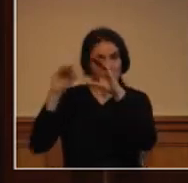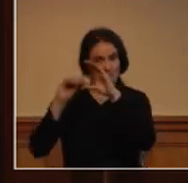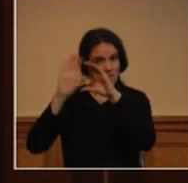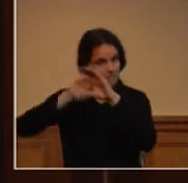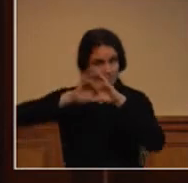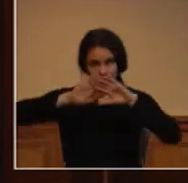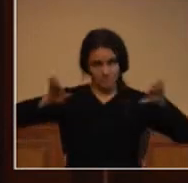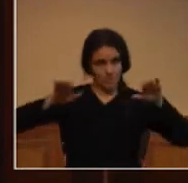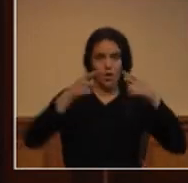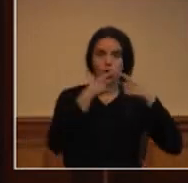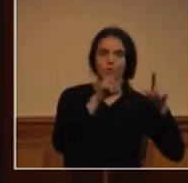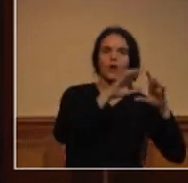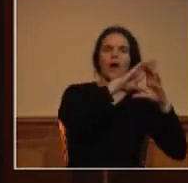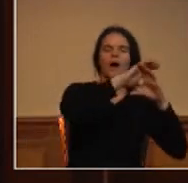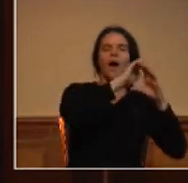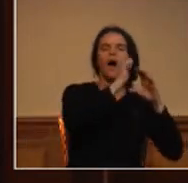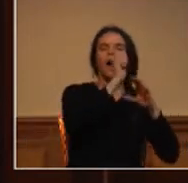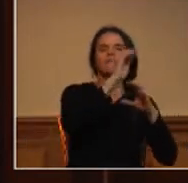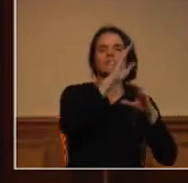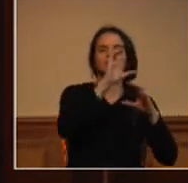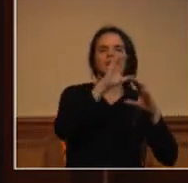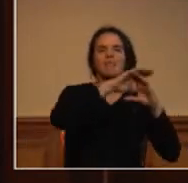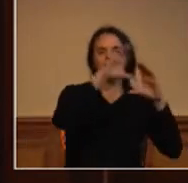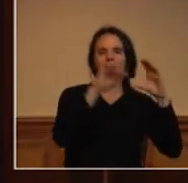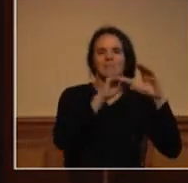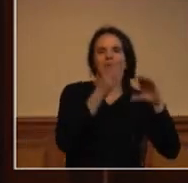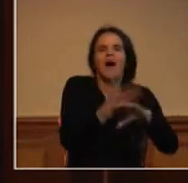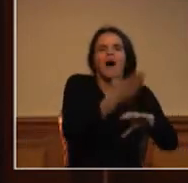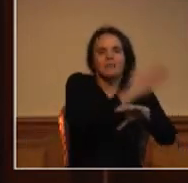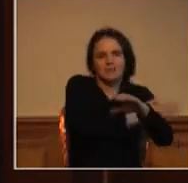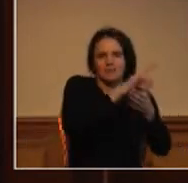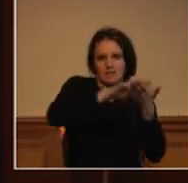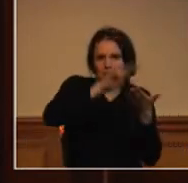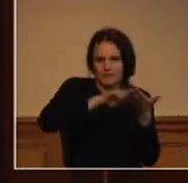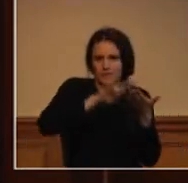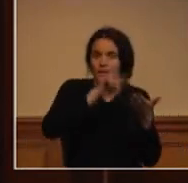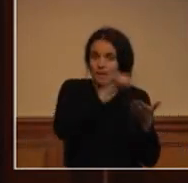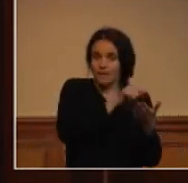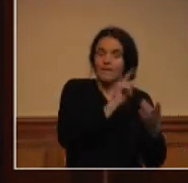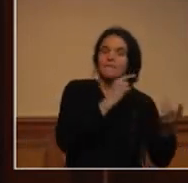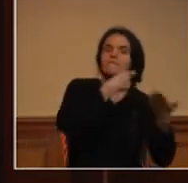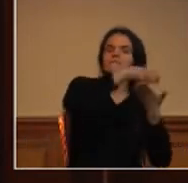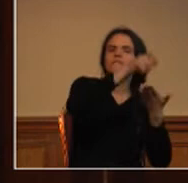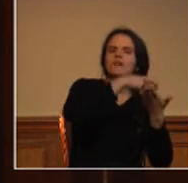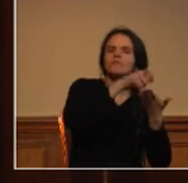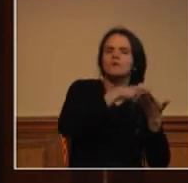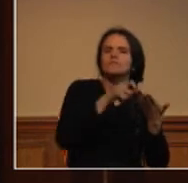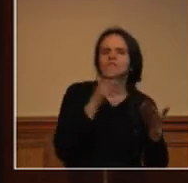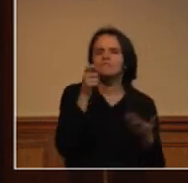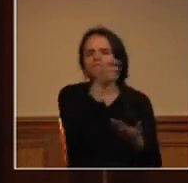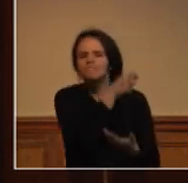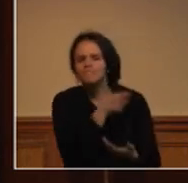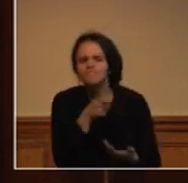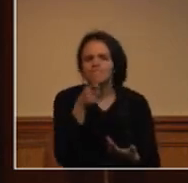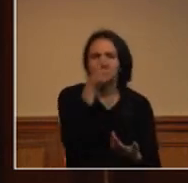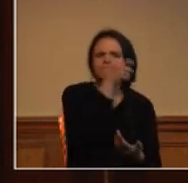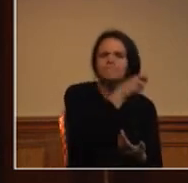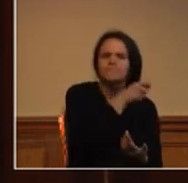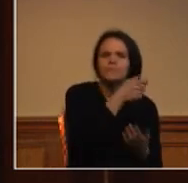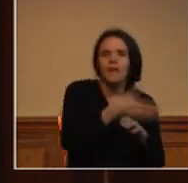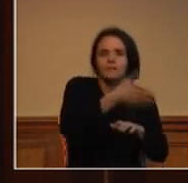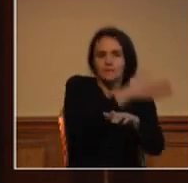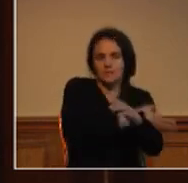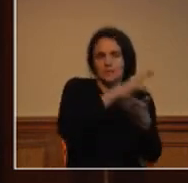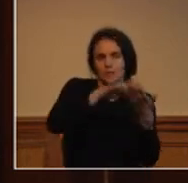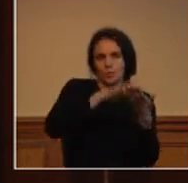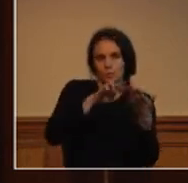que salen. ¿Qué es el ABCDETI prelector? Es una prueba de exploración de los precursores